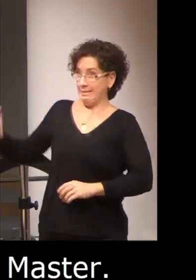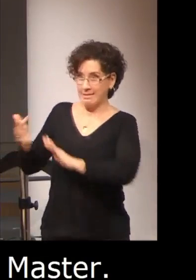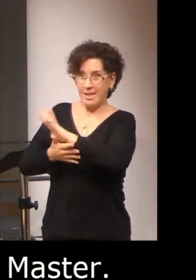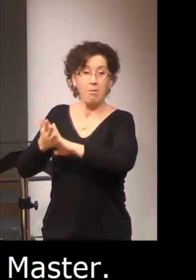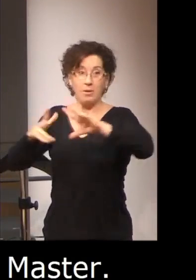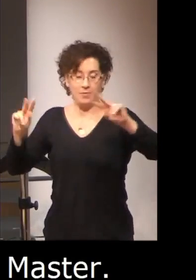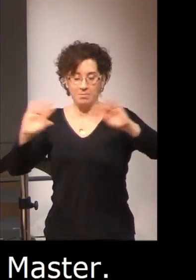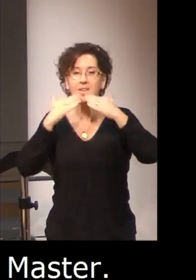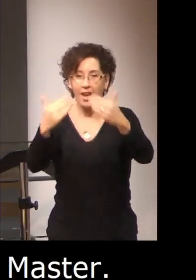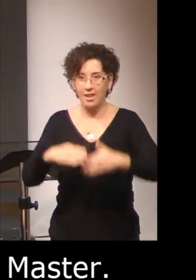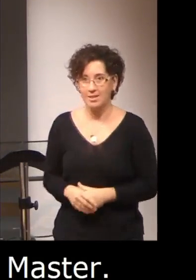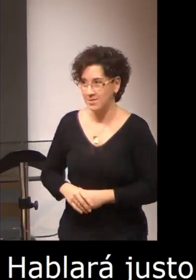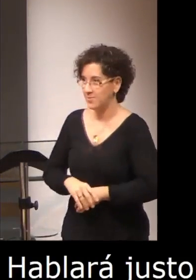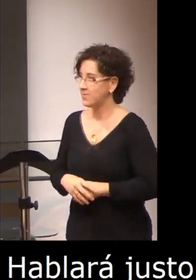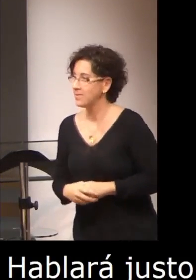Muchas gracias.